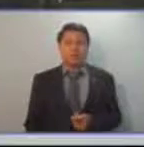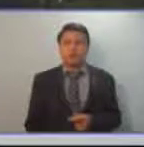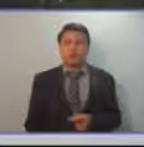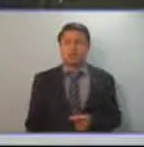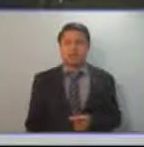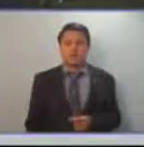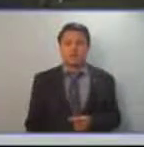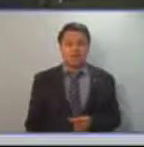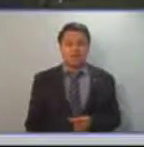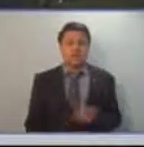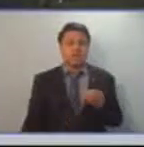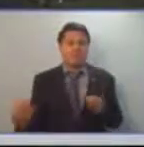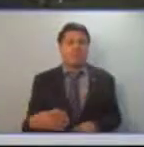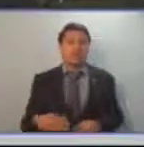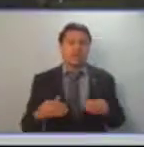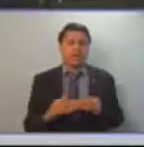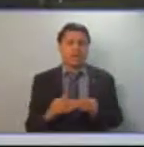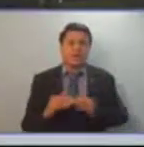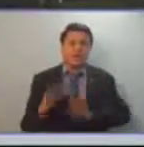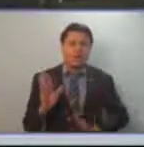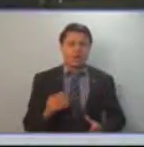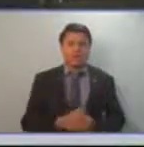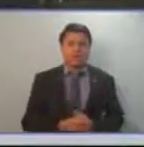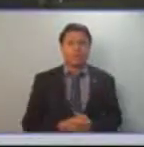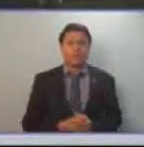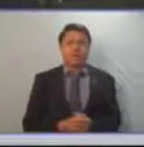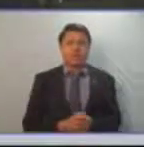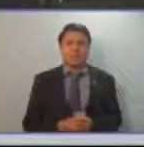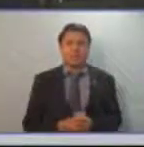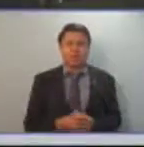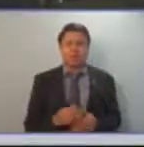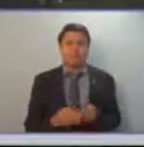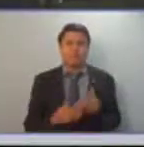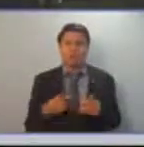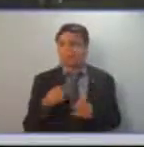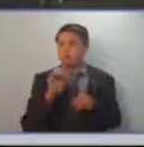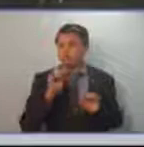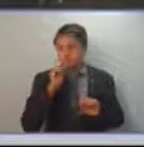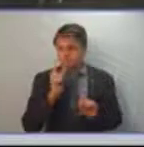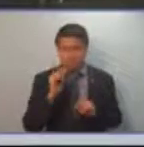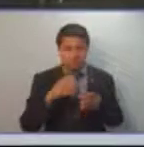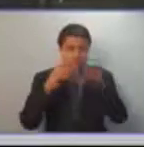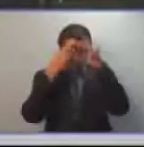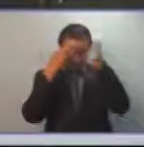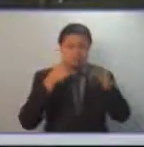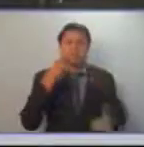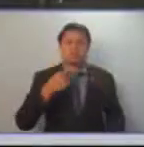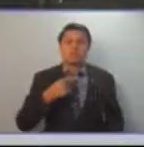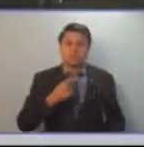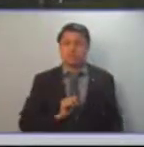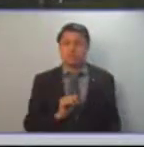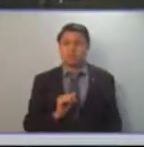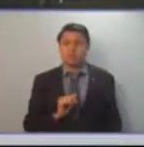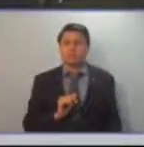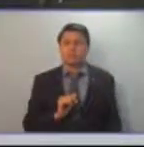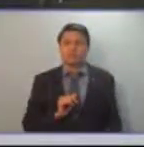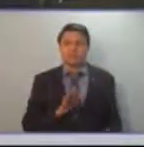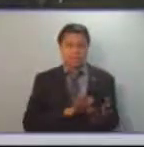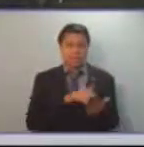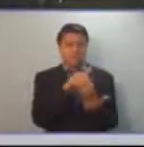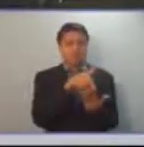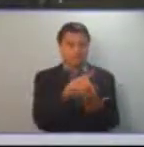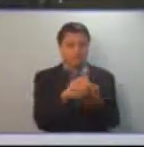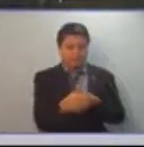partido era algo cuesta arriba. Para que el FMLN se inscribiera hubo un decreto que le acortó los